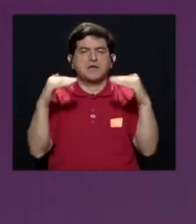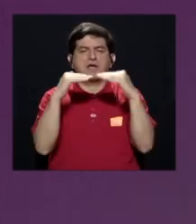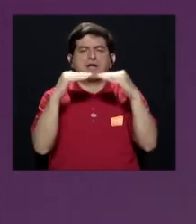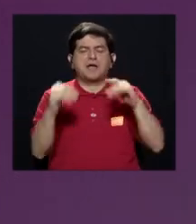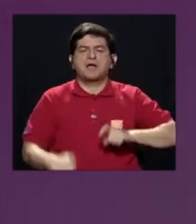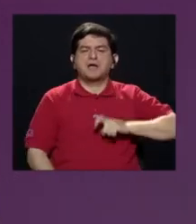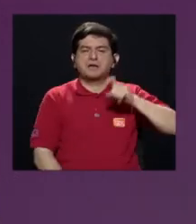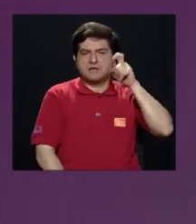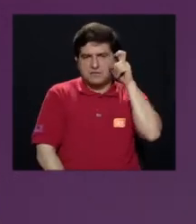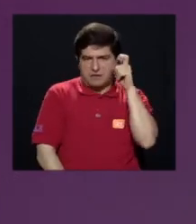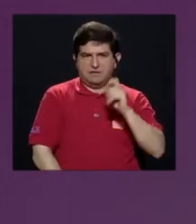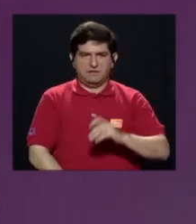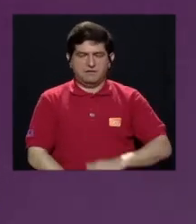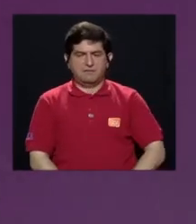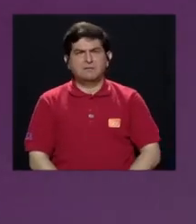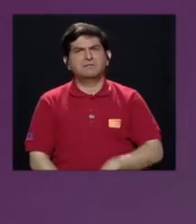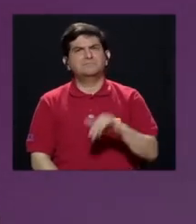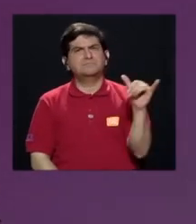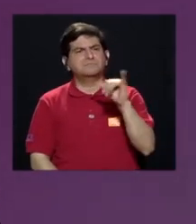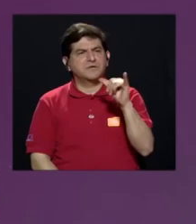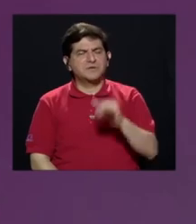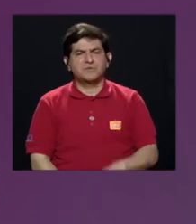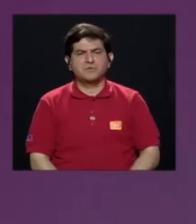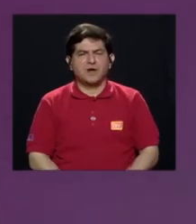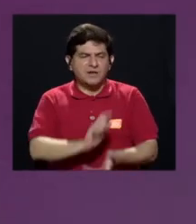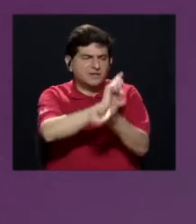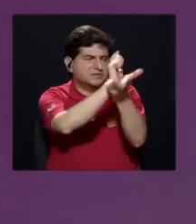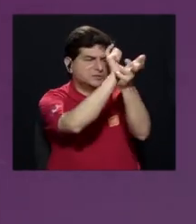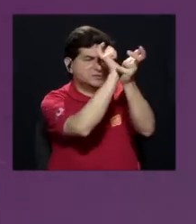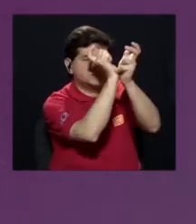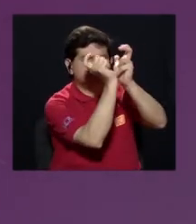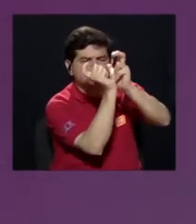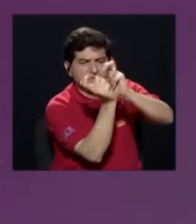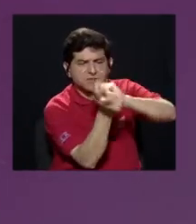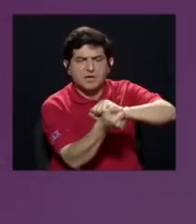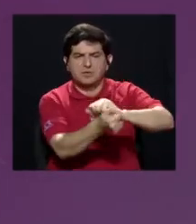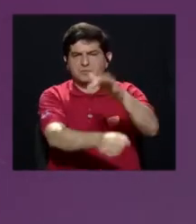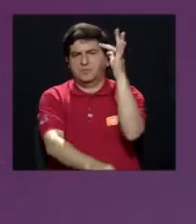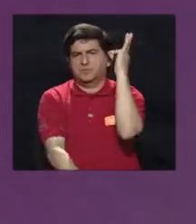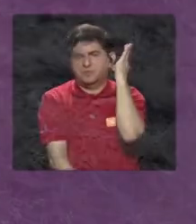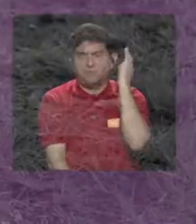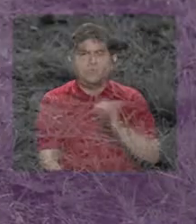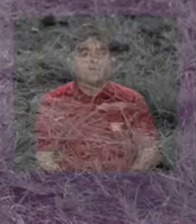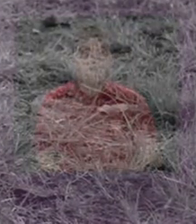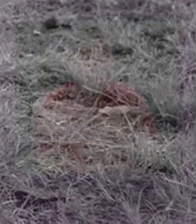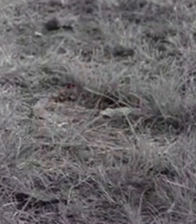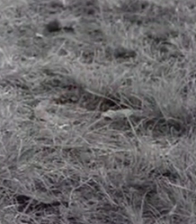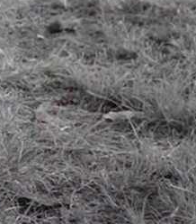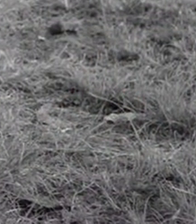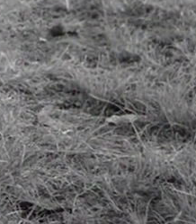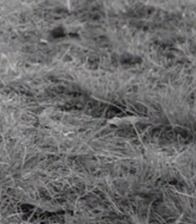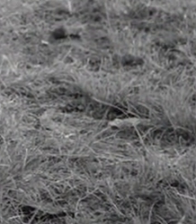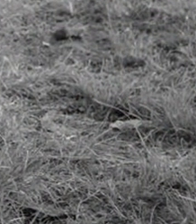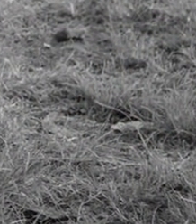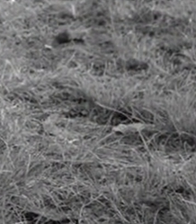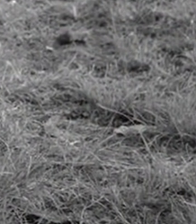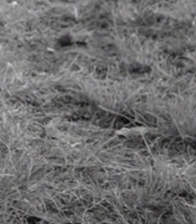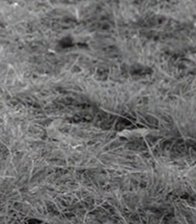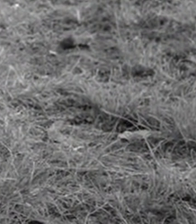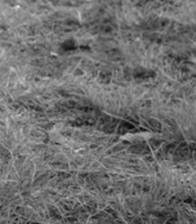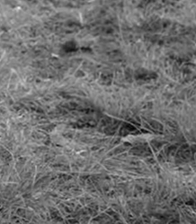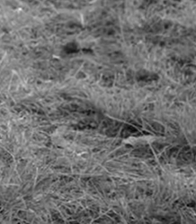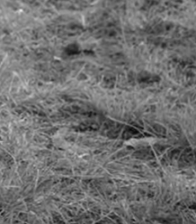género, también la metamorfosis de la mujer. Siempre busco